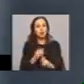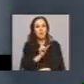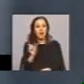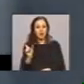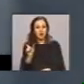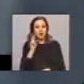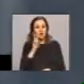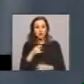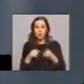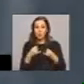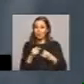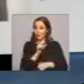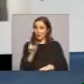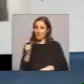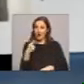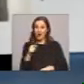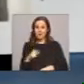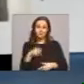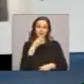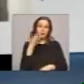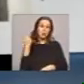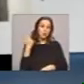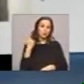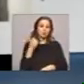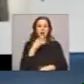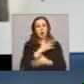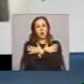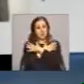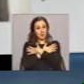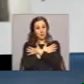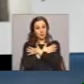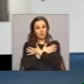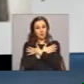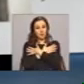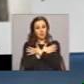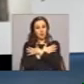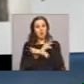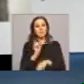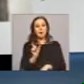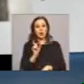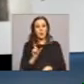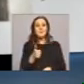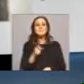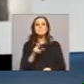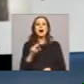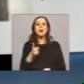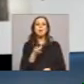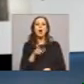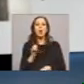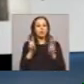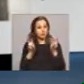peligro que tienen las palabras. Estaba explicándolo antes a un amigo que el término bárbaro, el